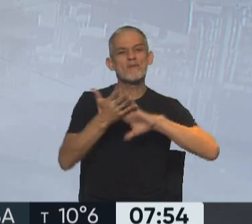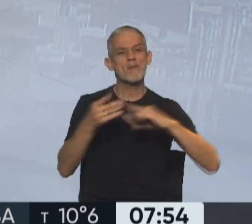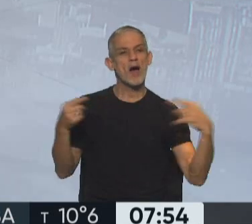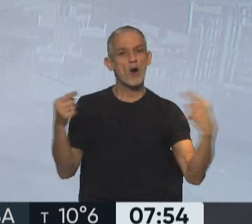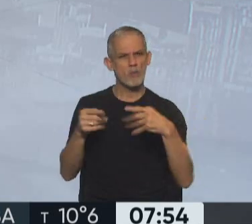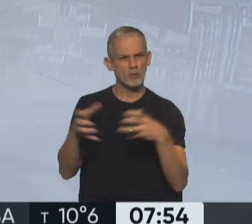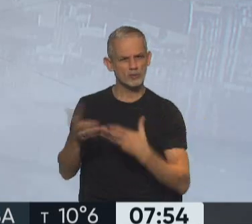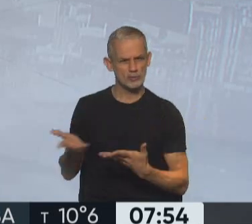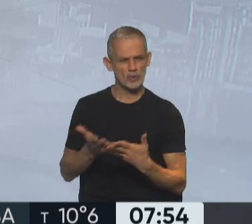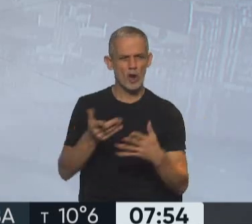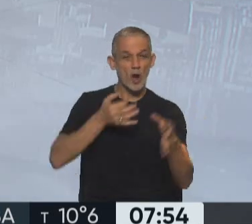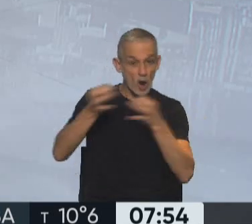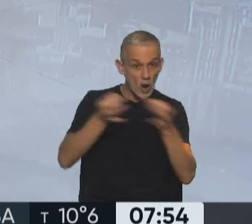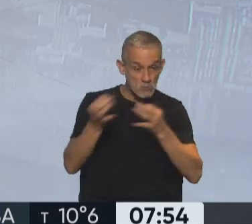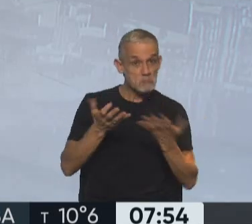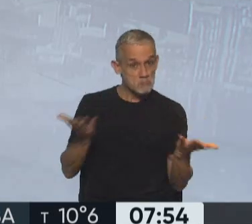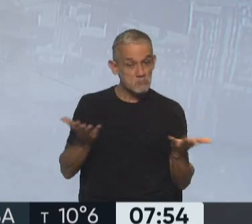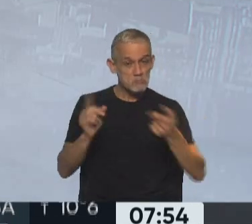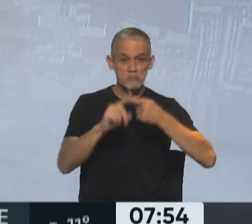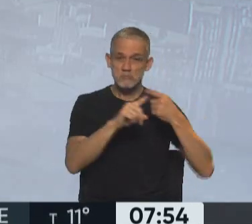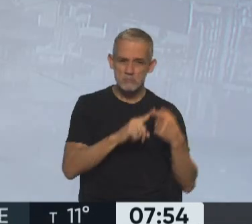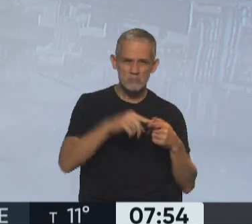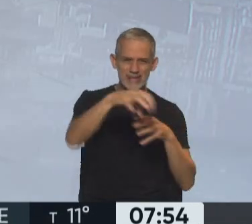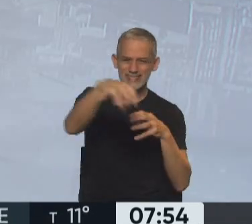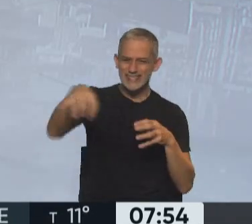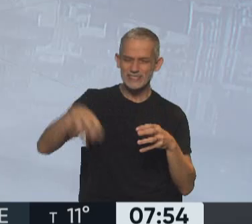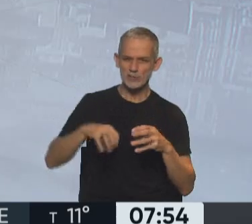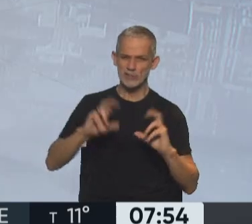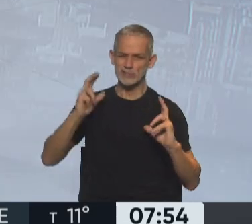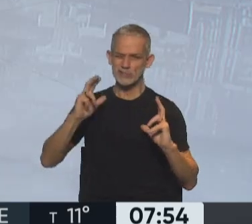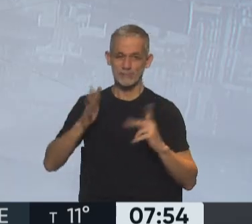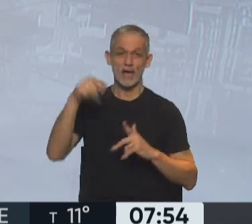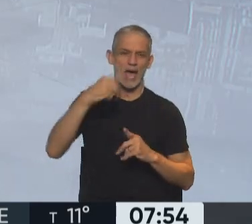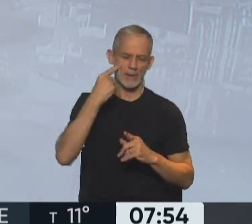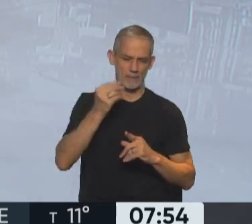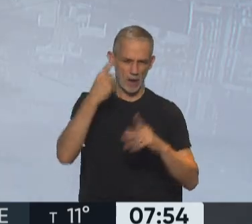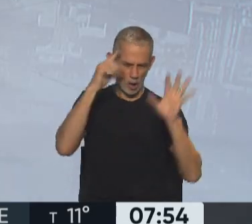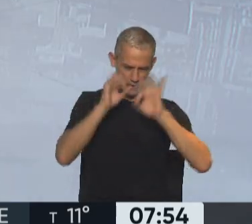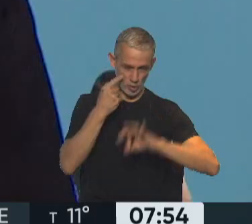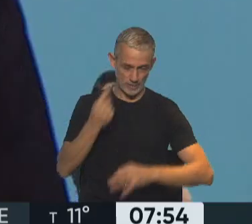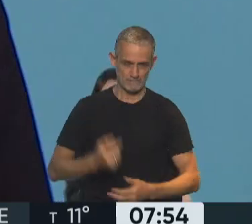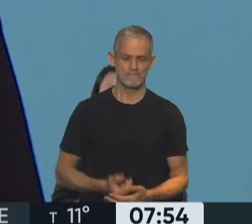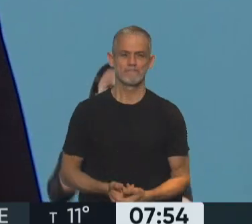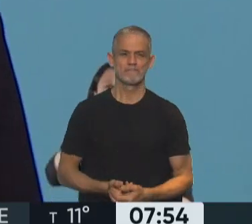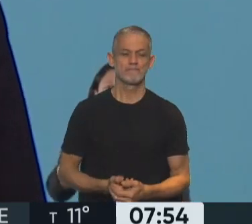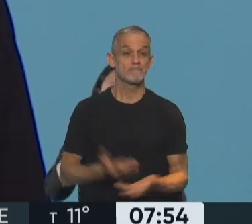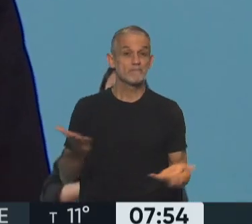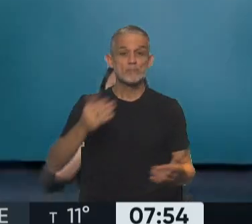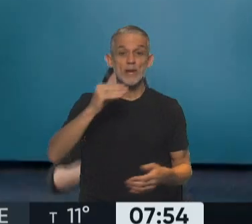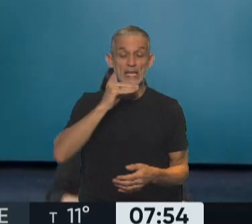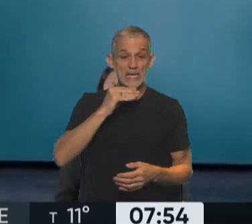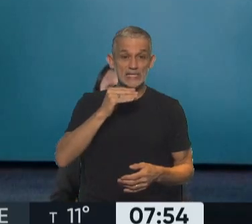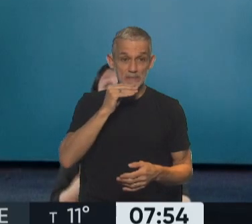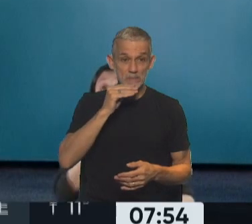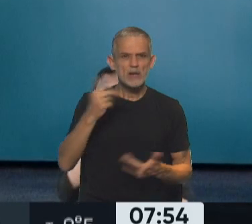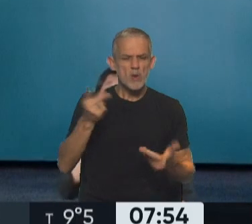oposición, encontrar un diálogo acorde con algunos sectores que se mostraban belicosos. Vamos a escuchar más repercusiones, fíjate. Sergio es un hombre de diálogo